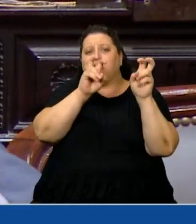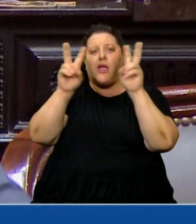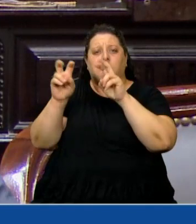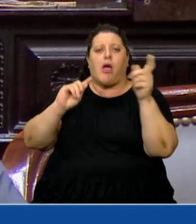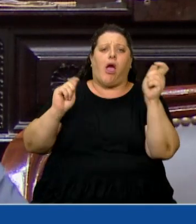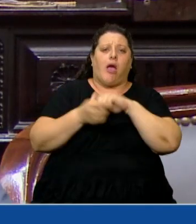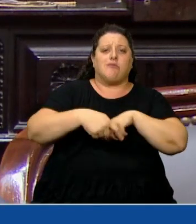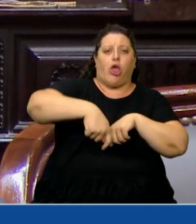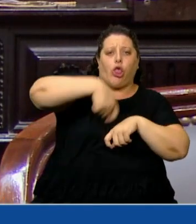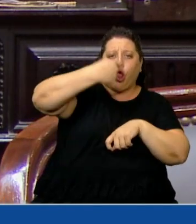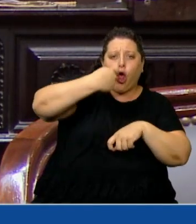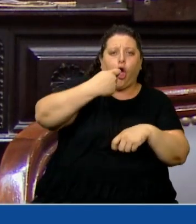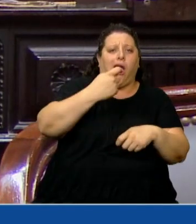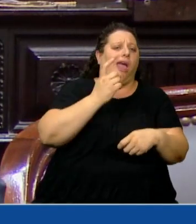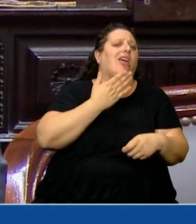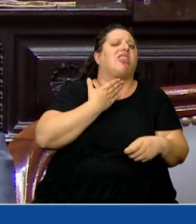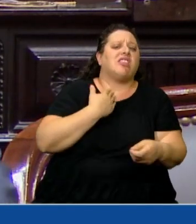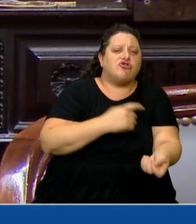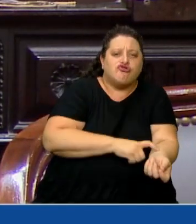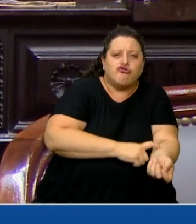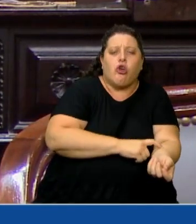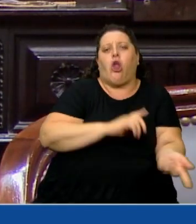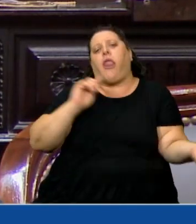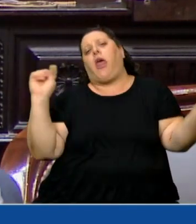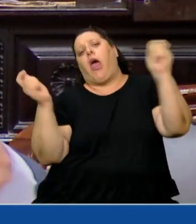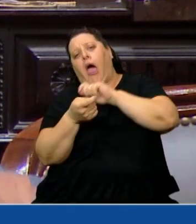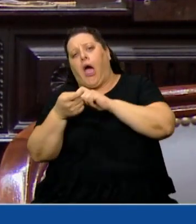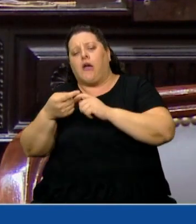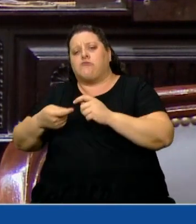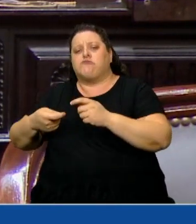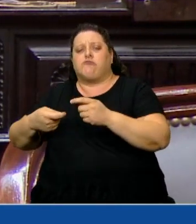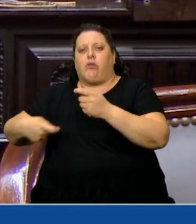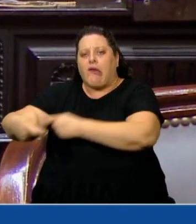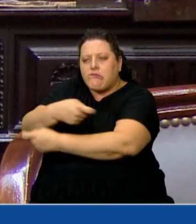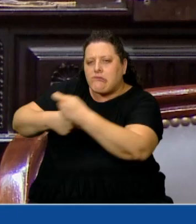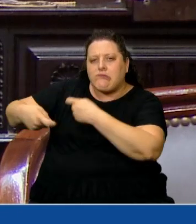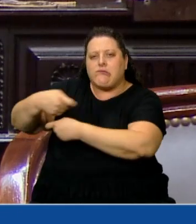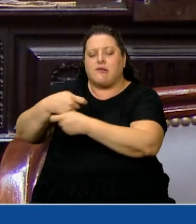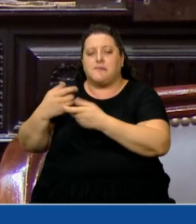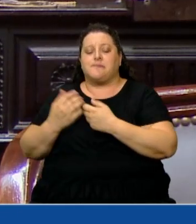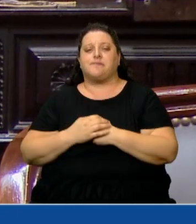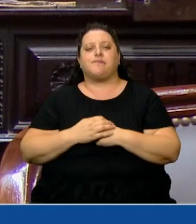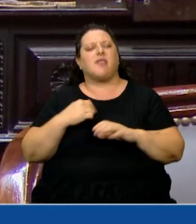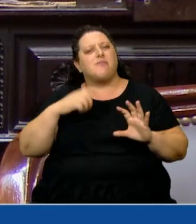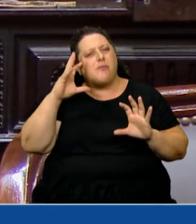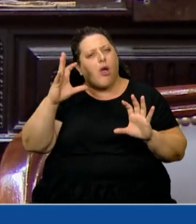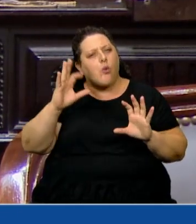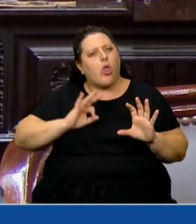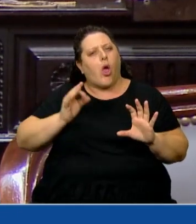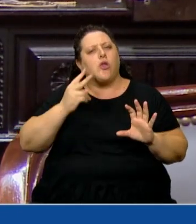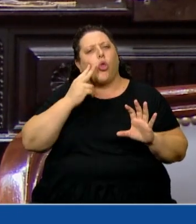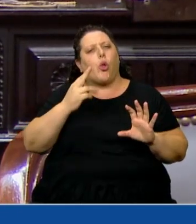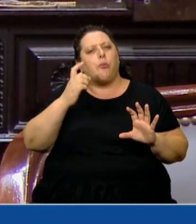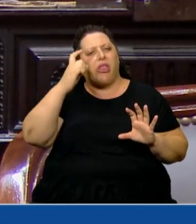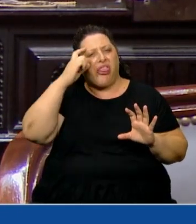narcotráfico. Se me viene a la memoria, era el año 2010, y en aquel entonces el jefe